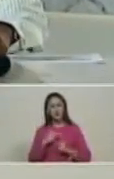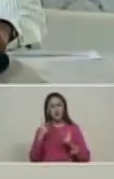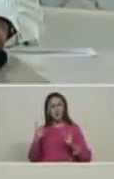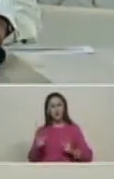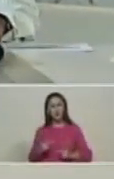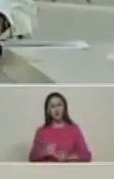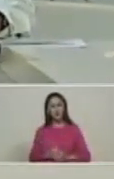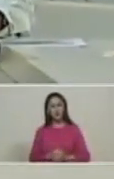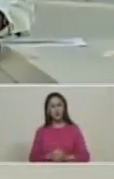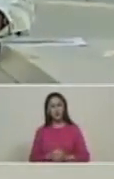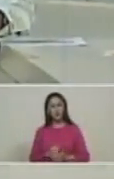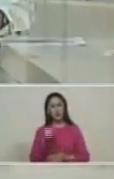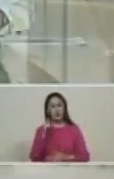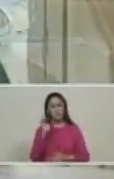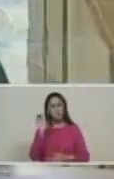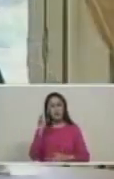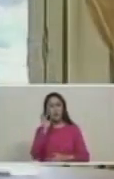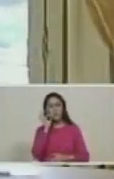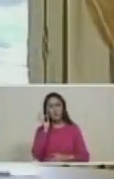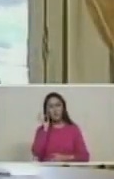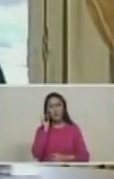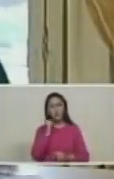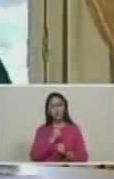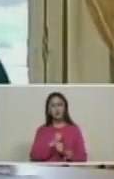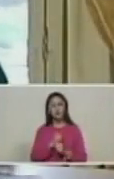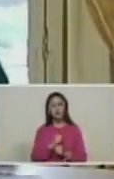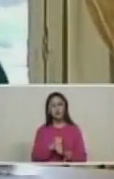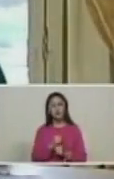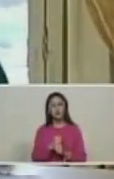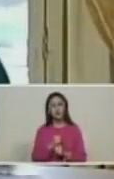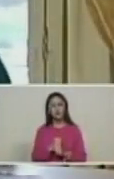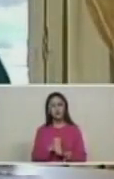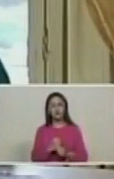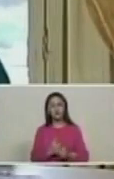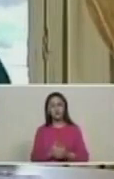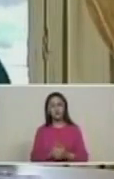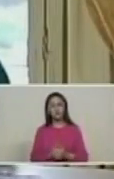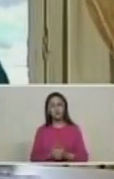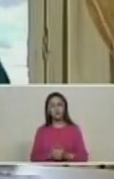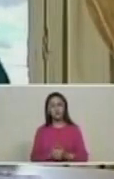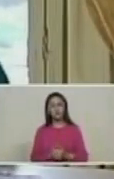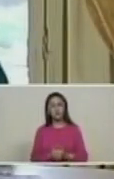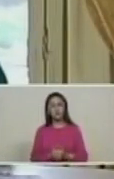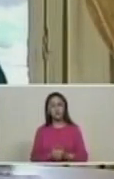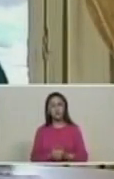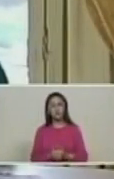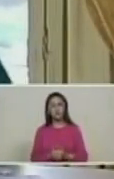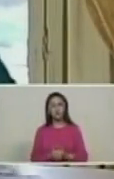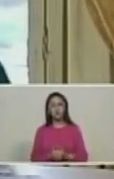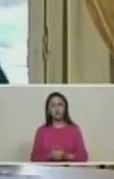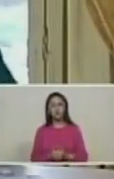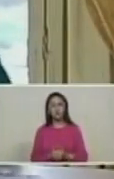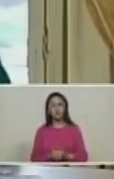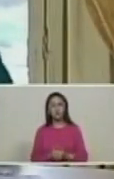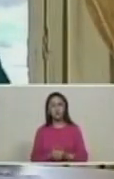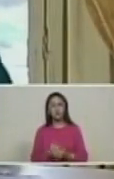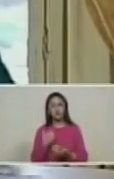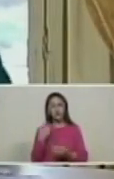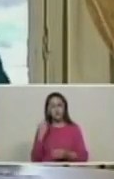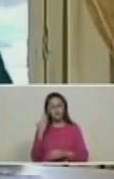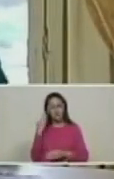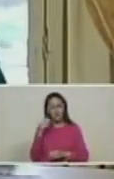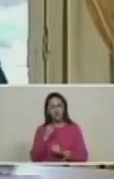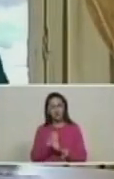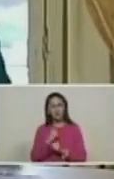país de hombres y mujeres laboriosos, trabajadores, que aprecien lo que es el trabajo,